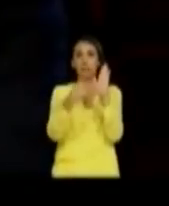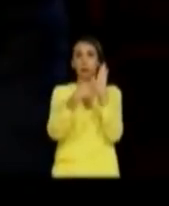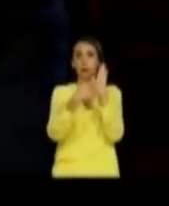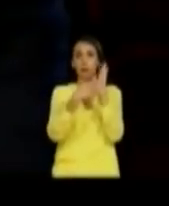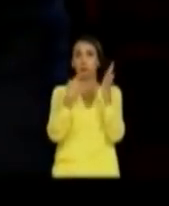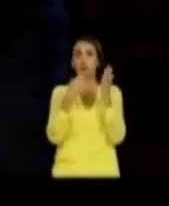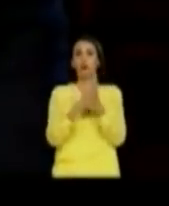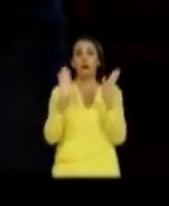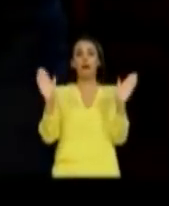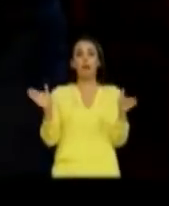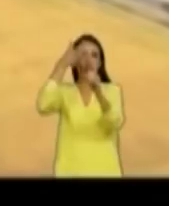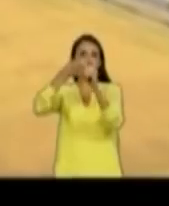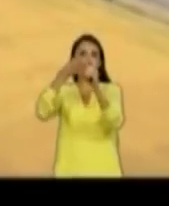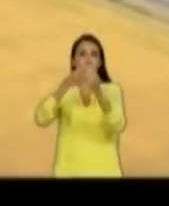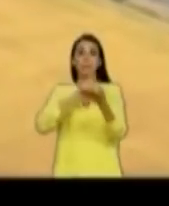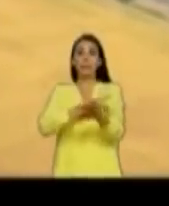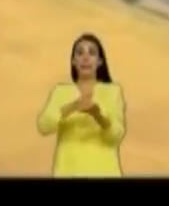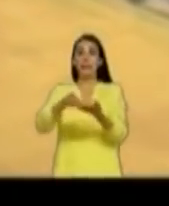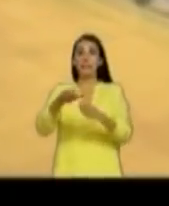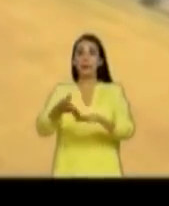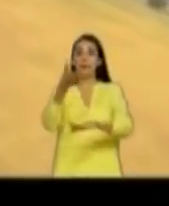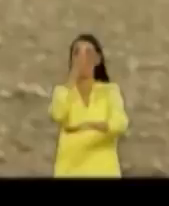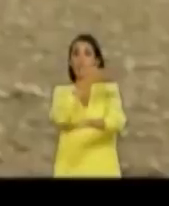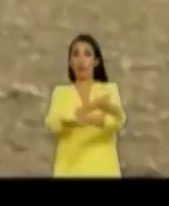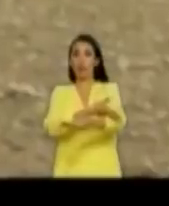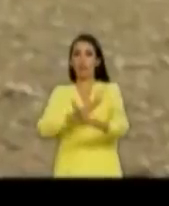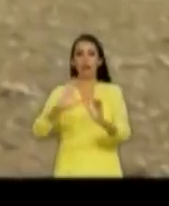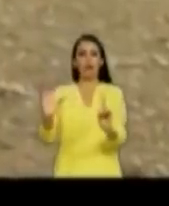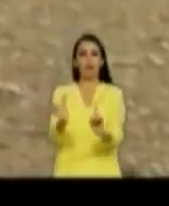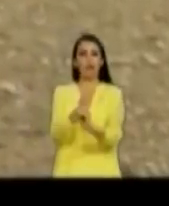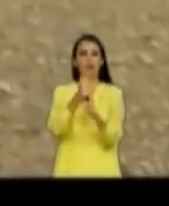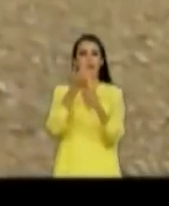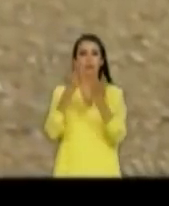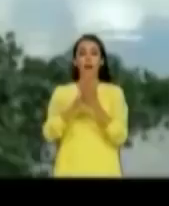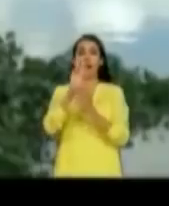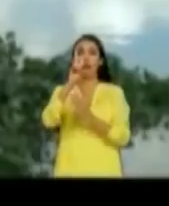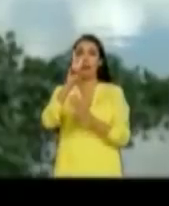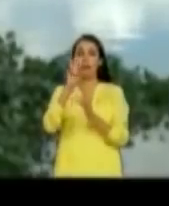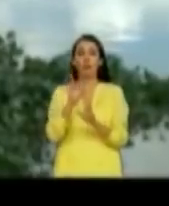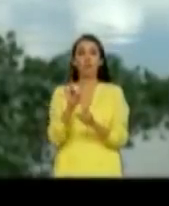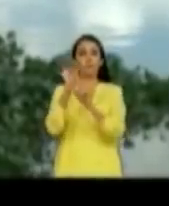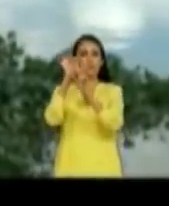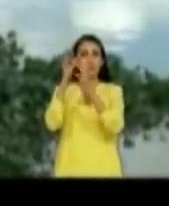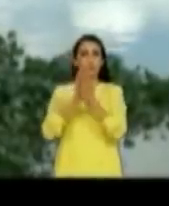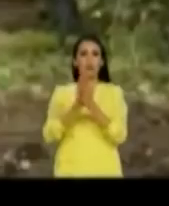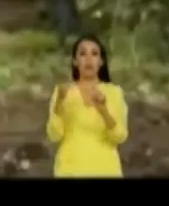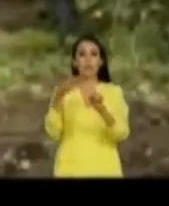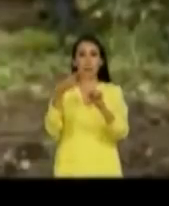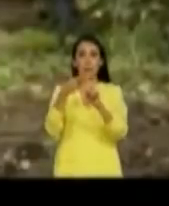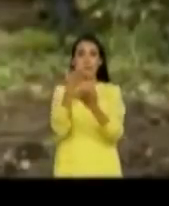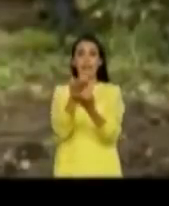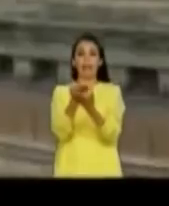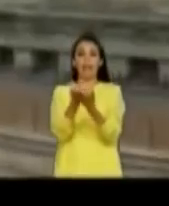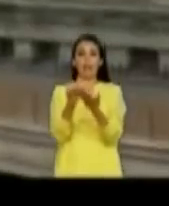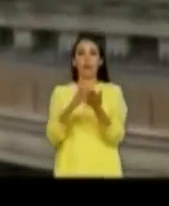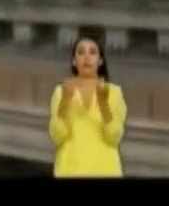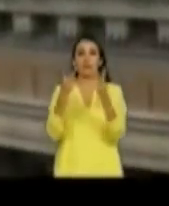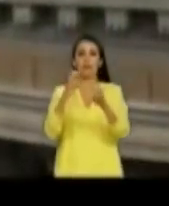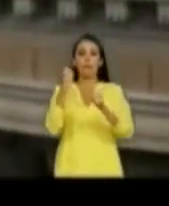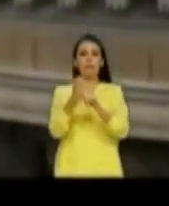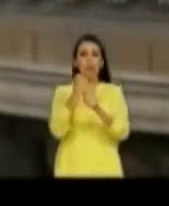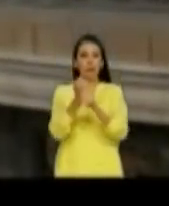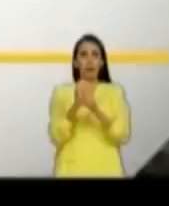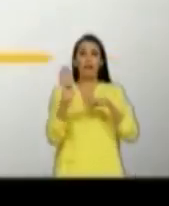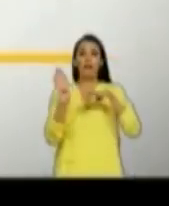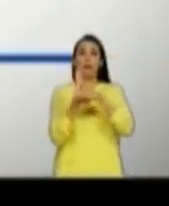legalizado 18.333 títulos de propiedad. Asimismo, destacó el crecimiento de la economía ecuatoriana. El